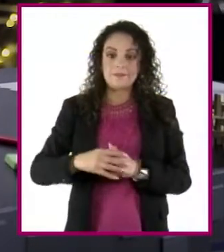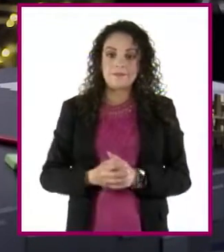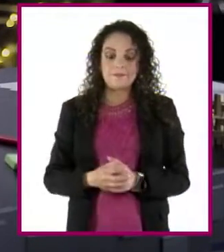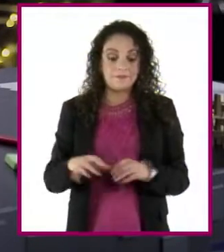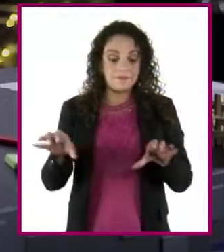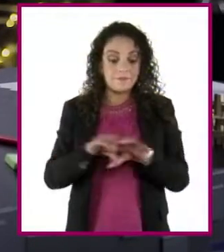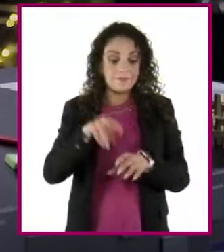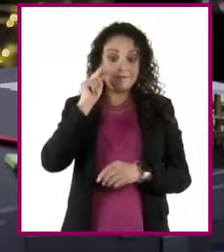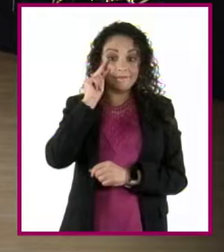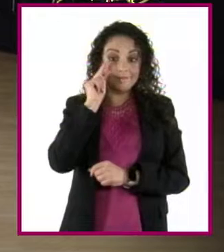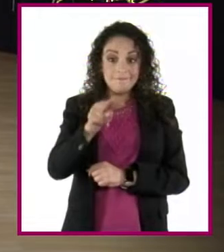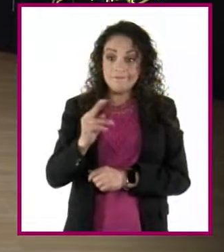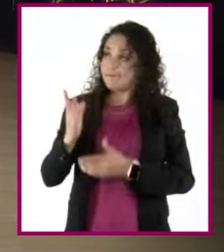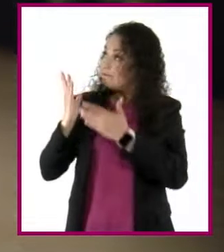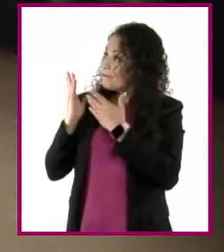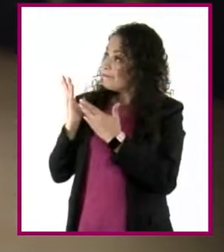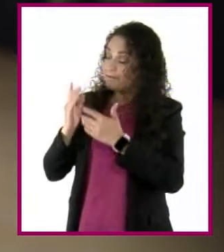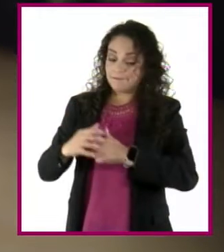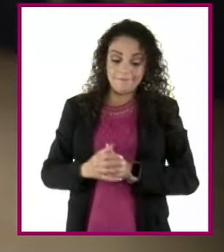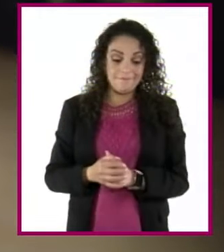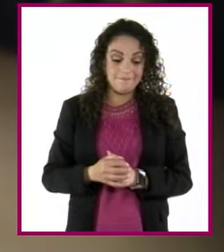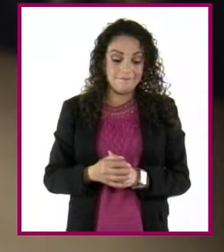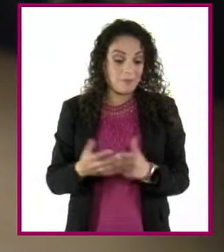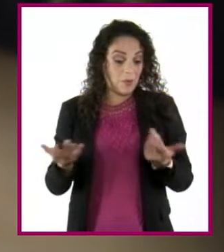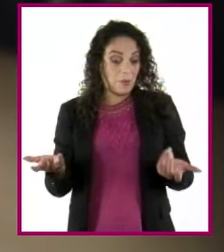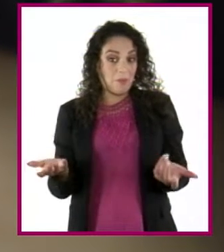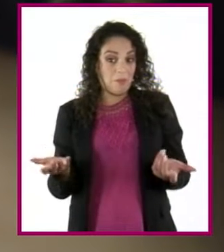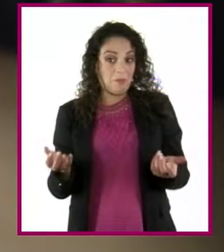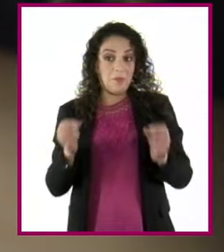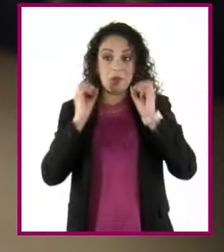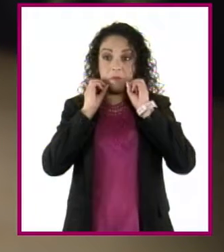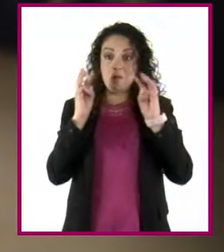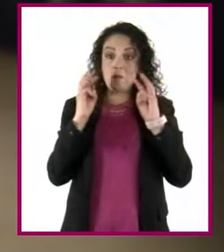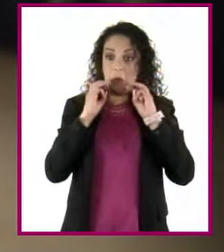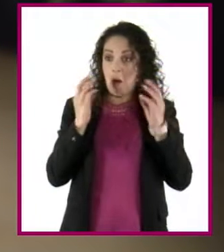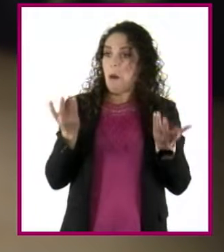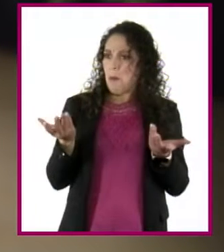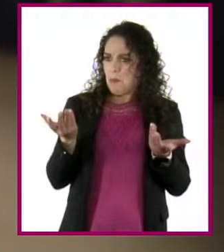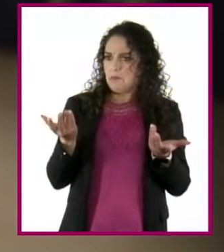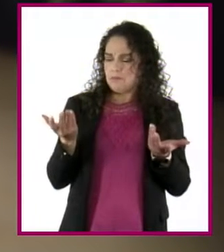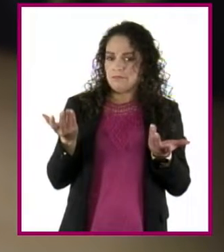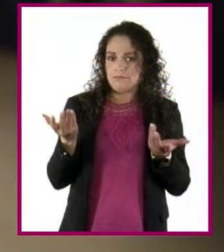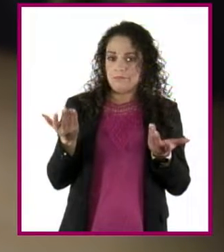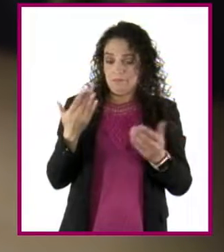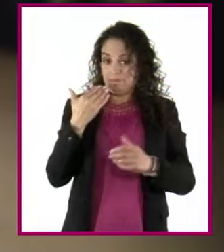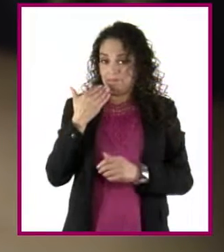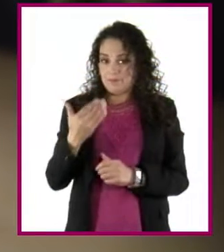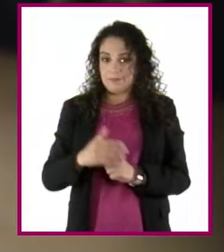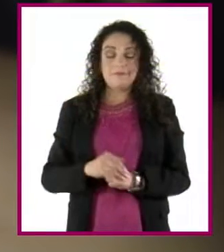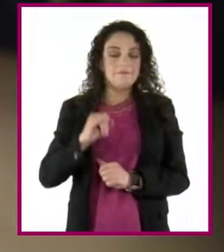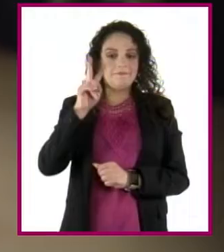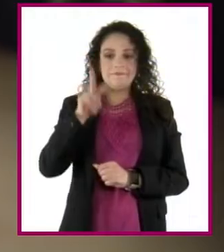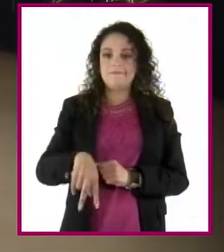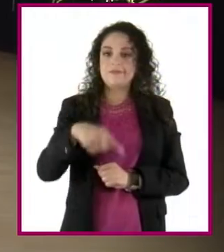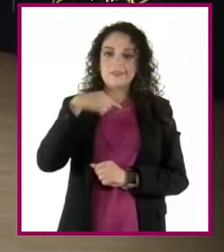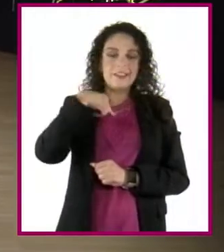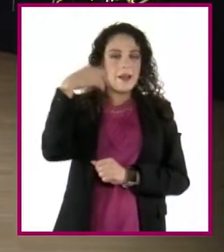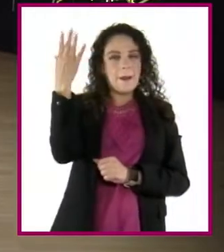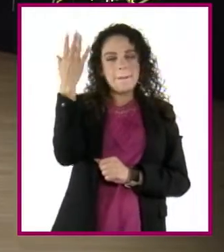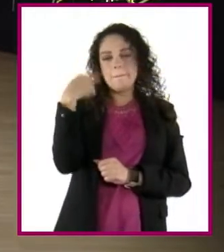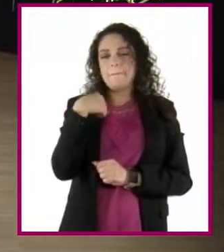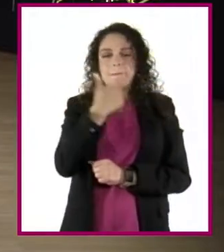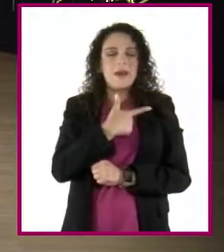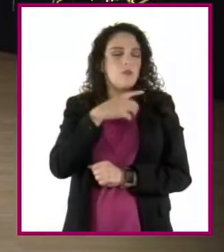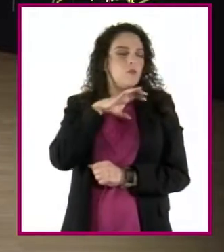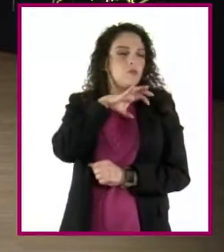me quedó, ¿eh? ¡Wow! Nada mal, Ernesto. Sí, soy mega fan de Leonardo da Vinci